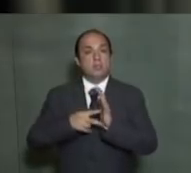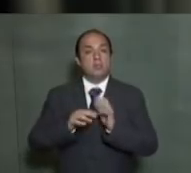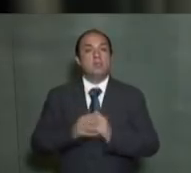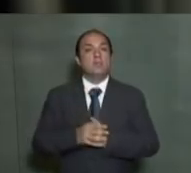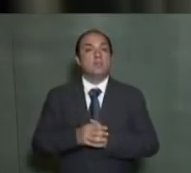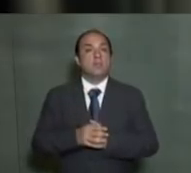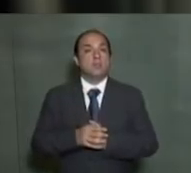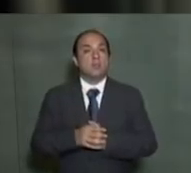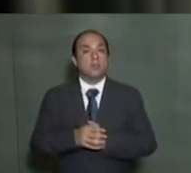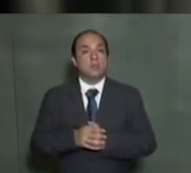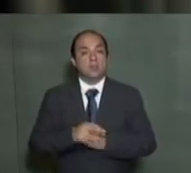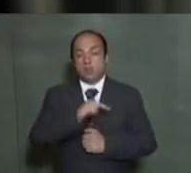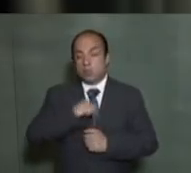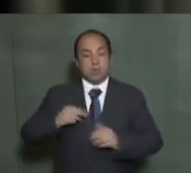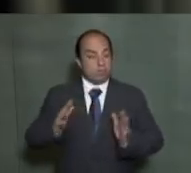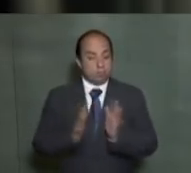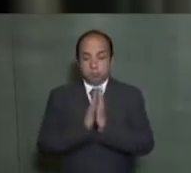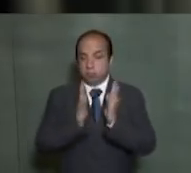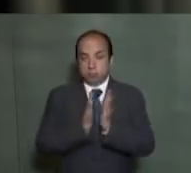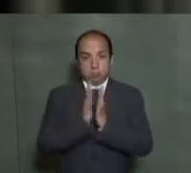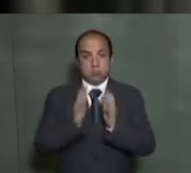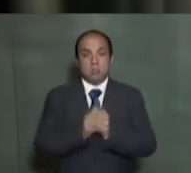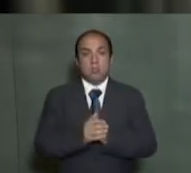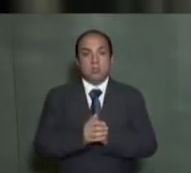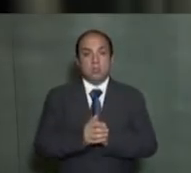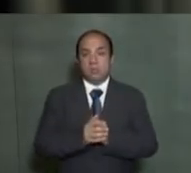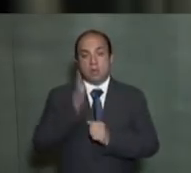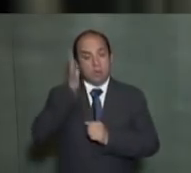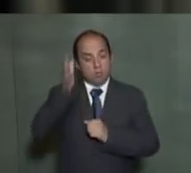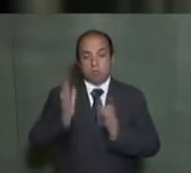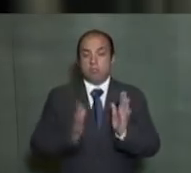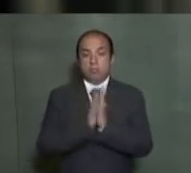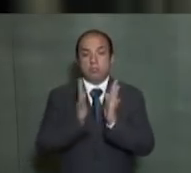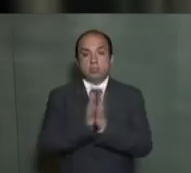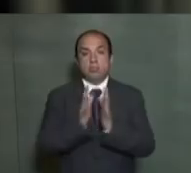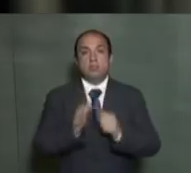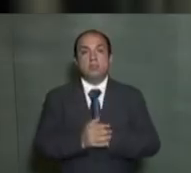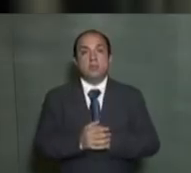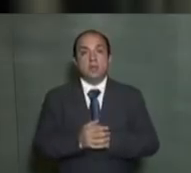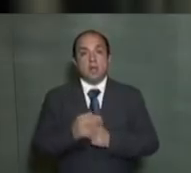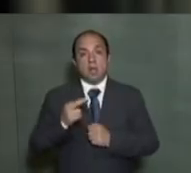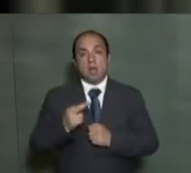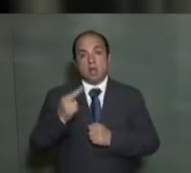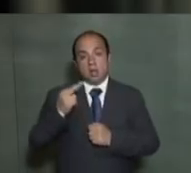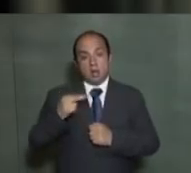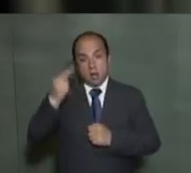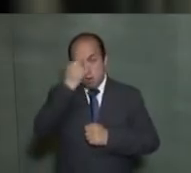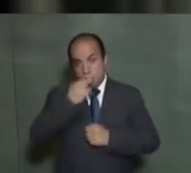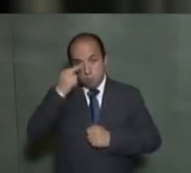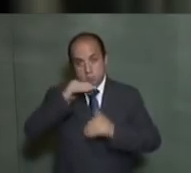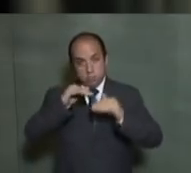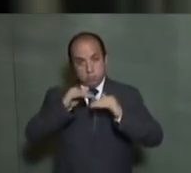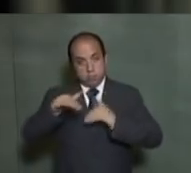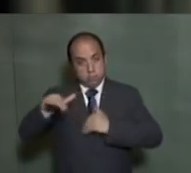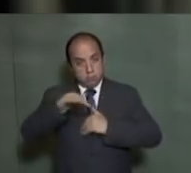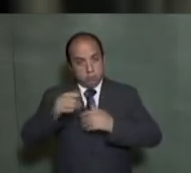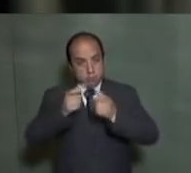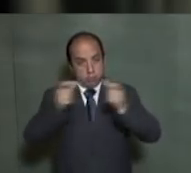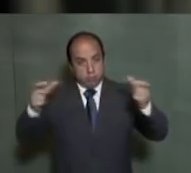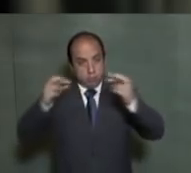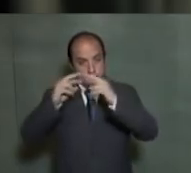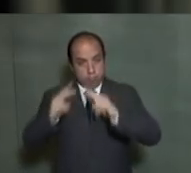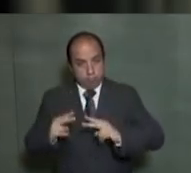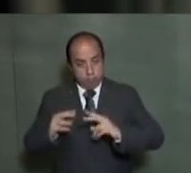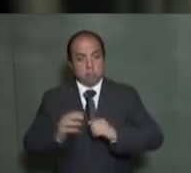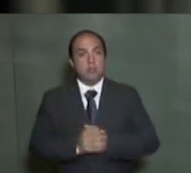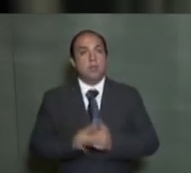nosotros no hemos participado ni participaremos en lo que concierne al tramo colapsado. El apoyo acordado